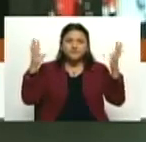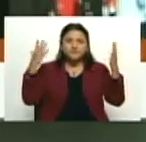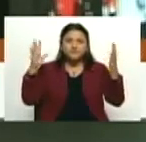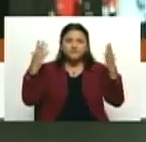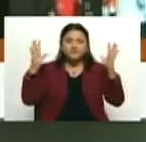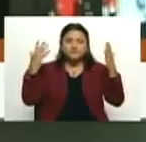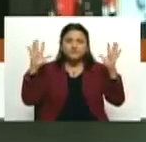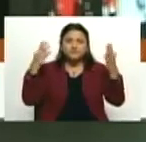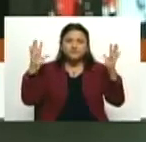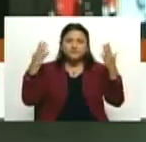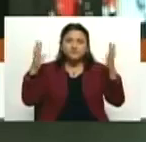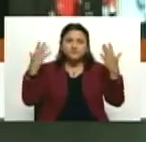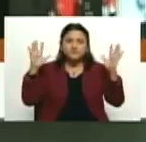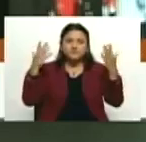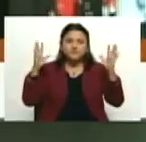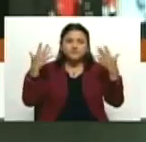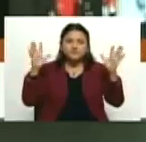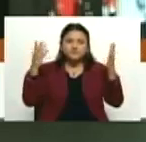Y